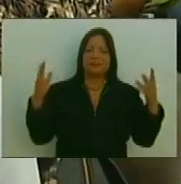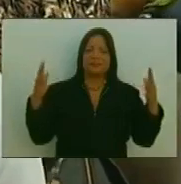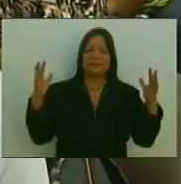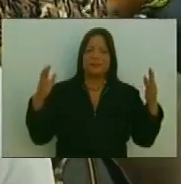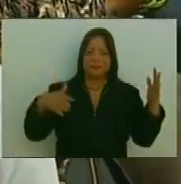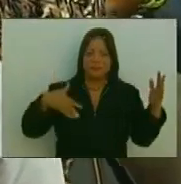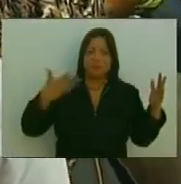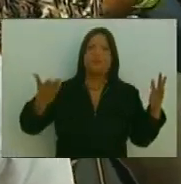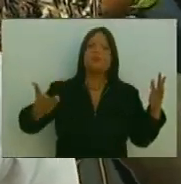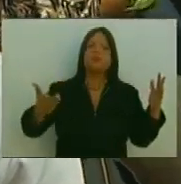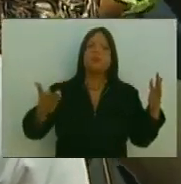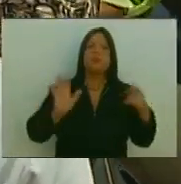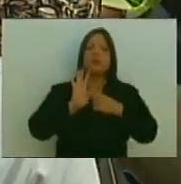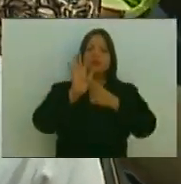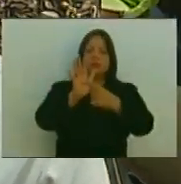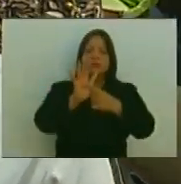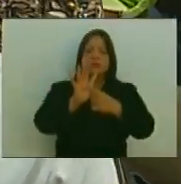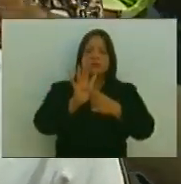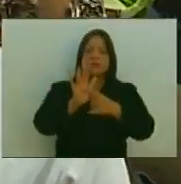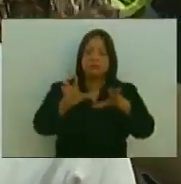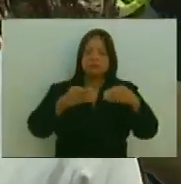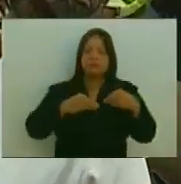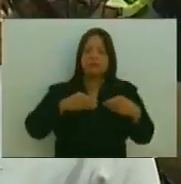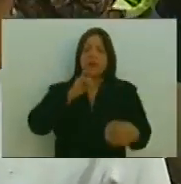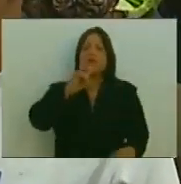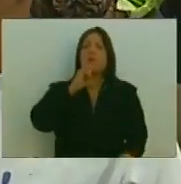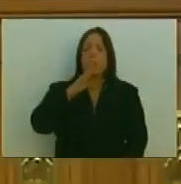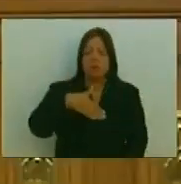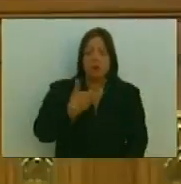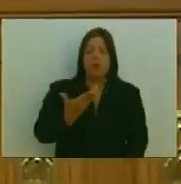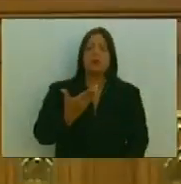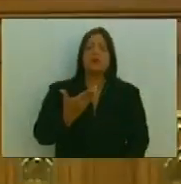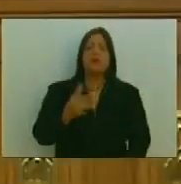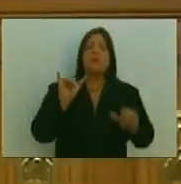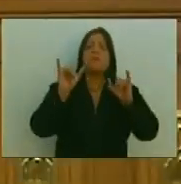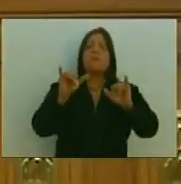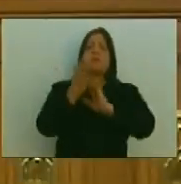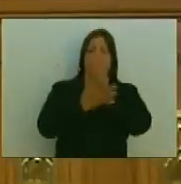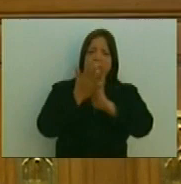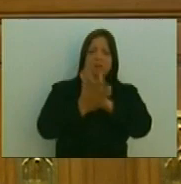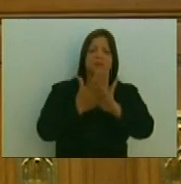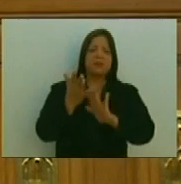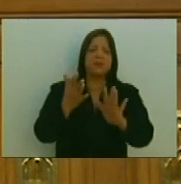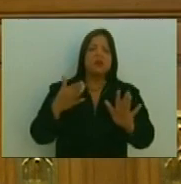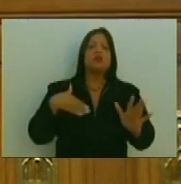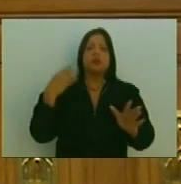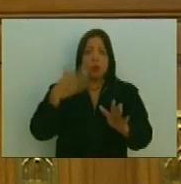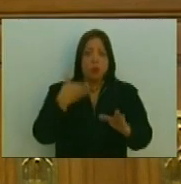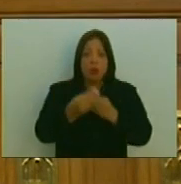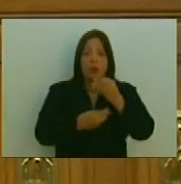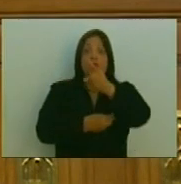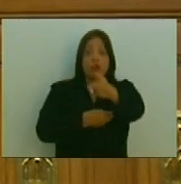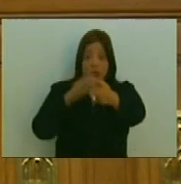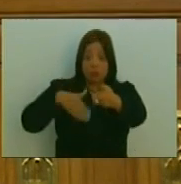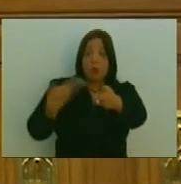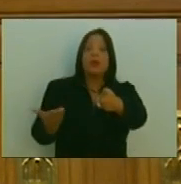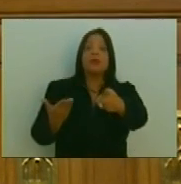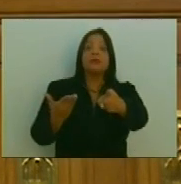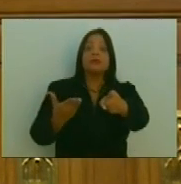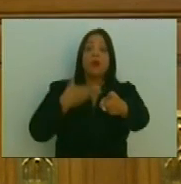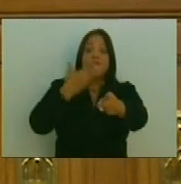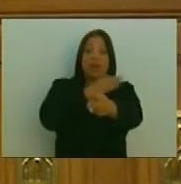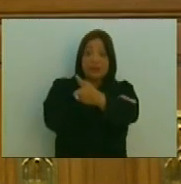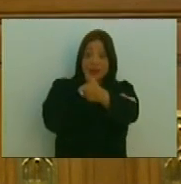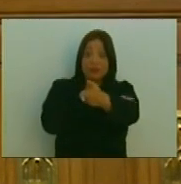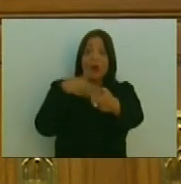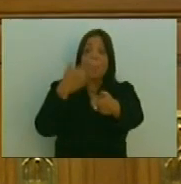para poder transmitir y recibir información de ellos mismos. Y si yo lo logré, porque ustedes no lo pueden hacer. La invitación